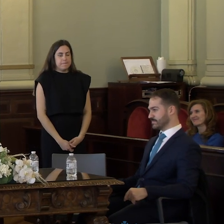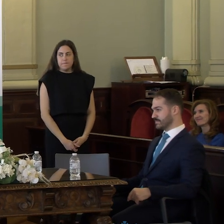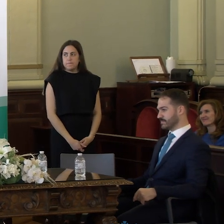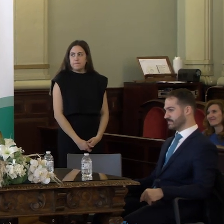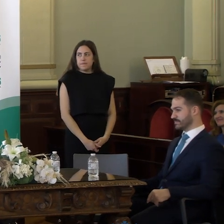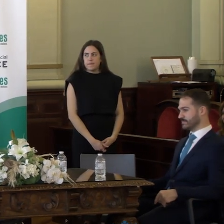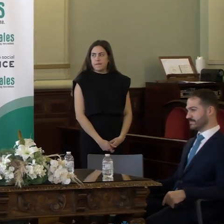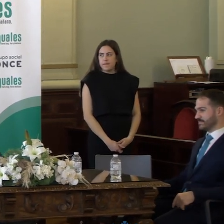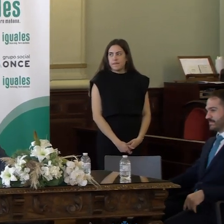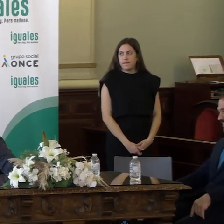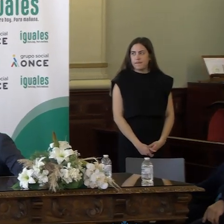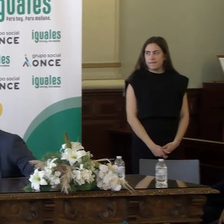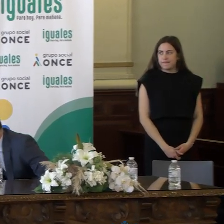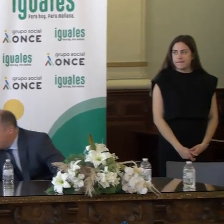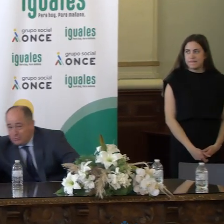Madre mía.